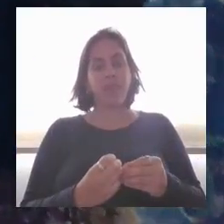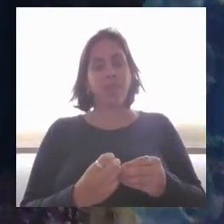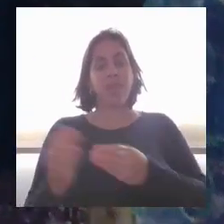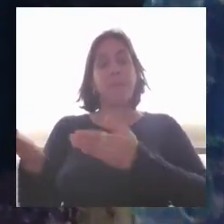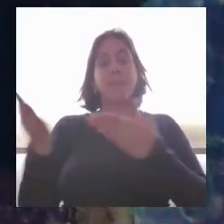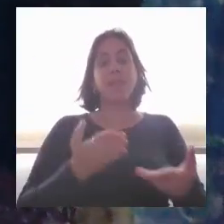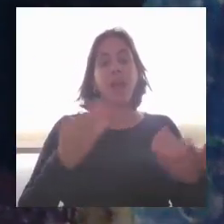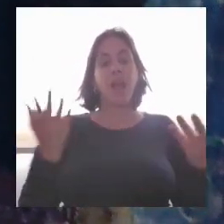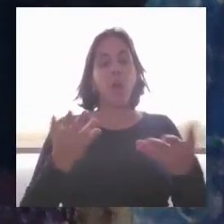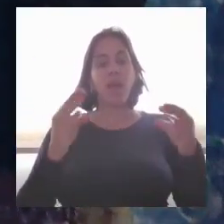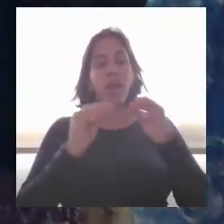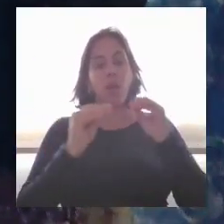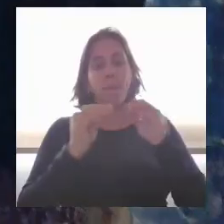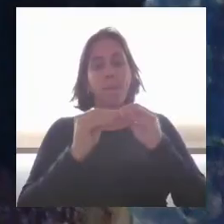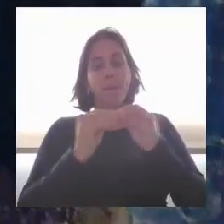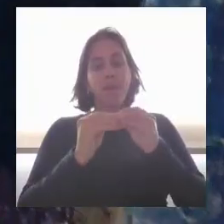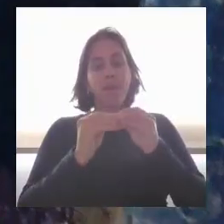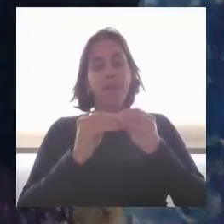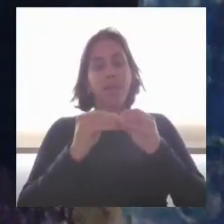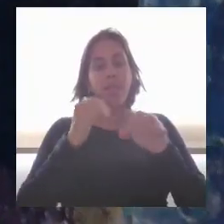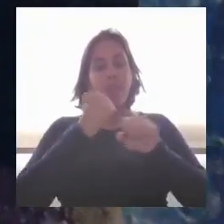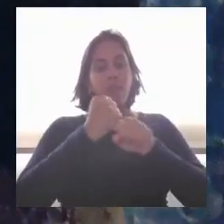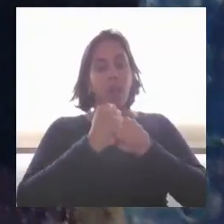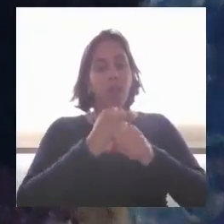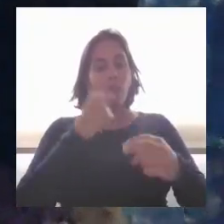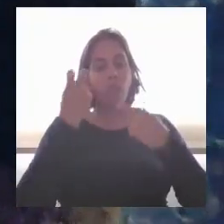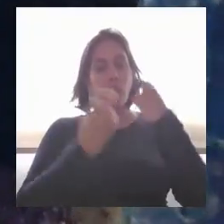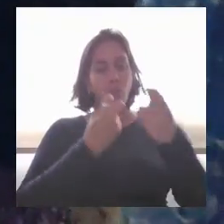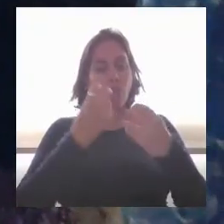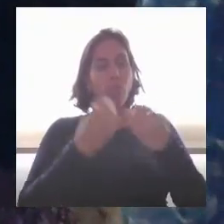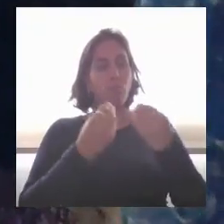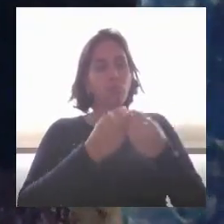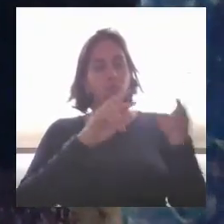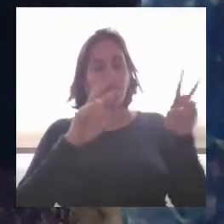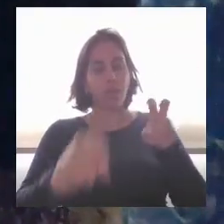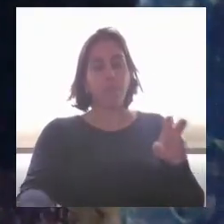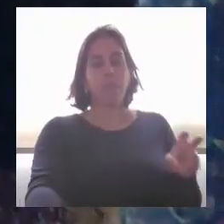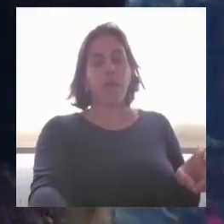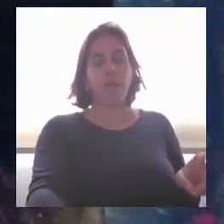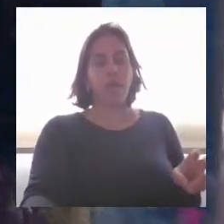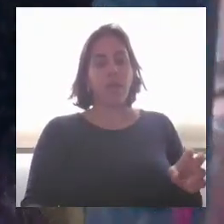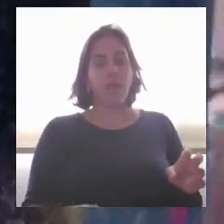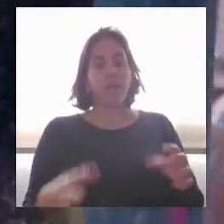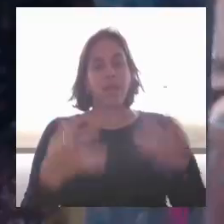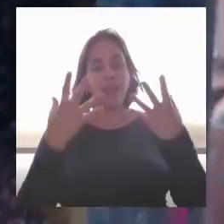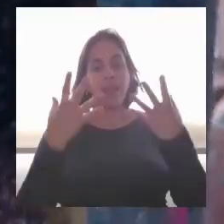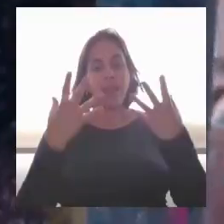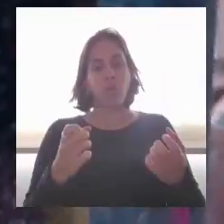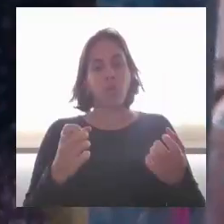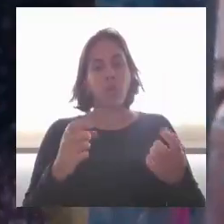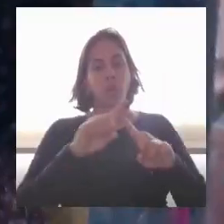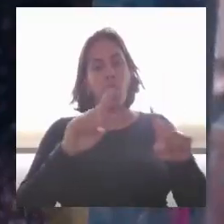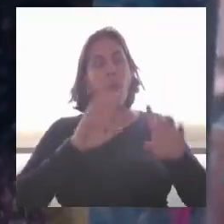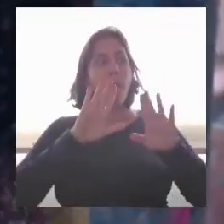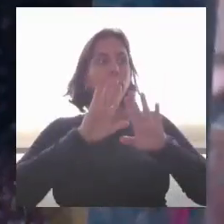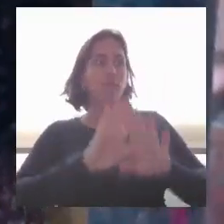unas compañeras también que vienen trabajando, investigando muchísimo sobre el tema y queremos que no se agote acá el tema de la enseñanza,